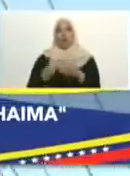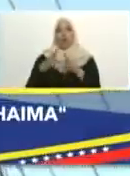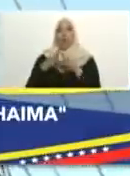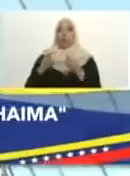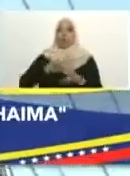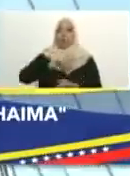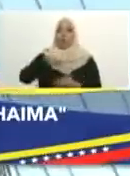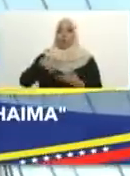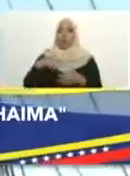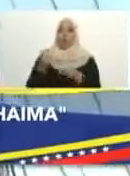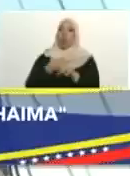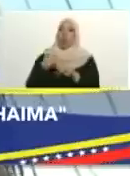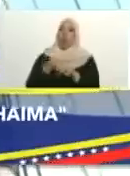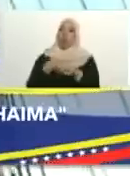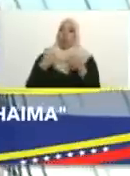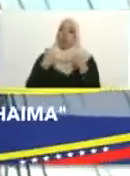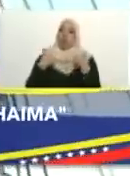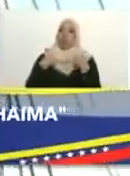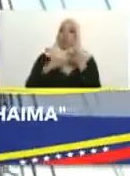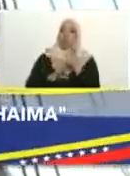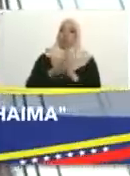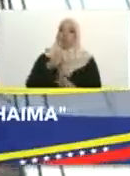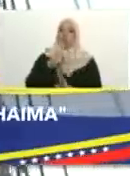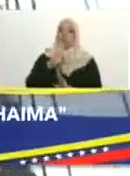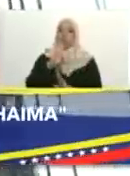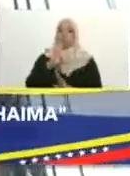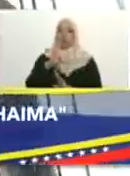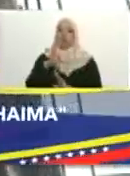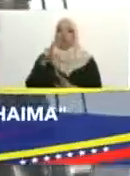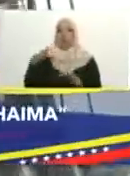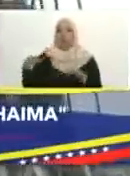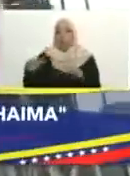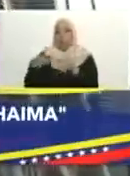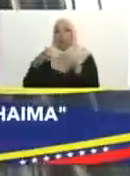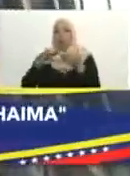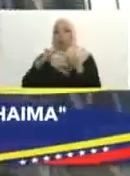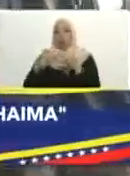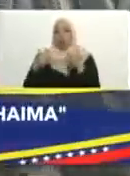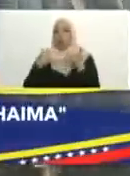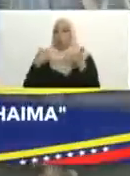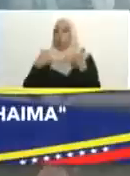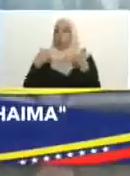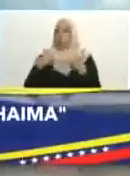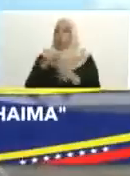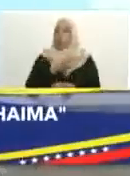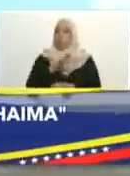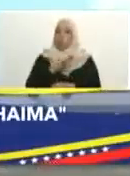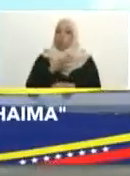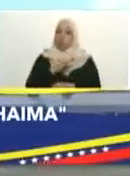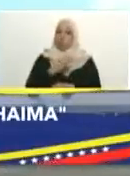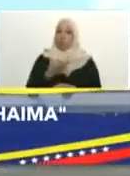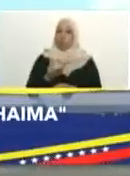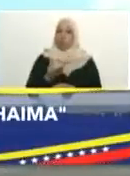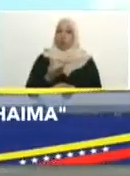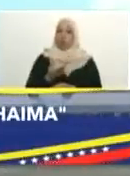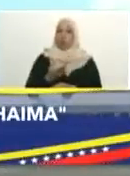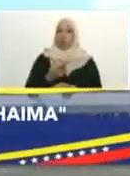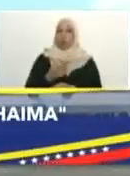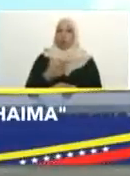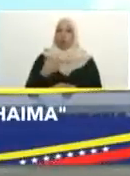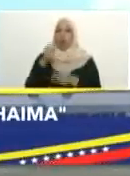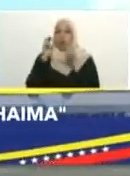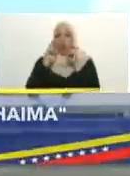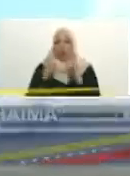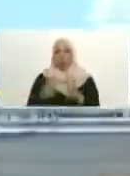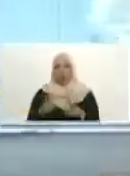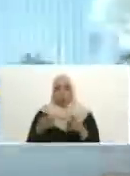nuestro compromiso para levantar esta macolla con esfuerzo propio y esfuerzo externo. ¿Qué estamos viendo